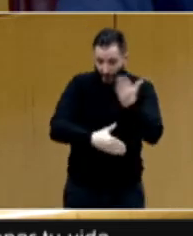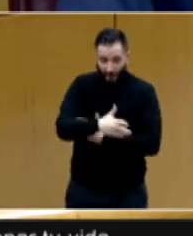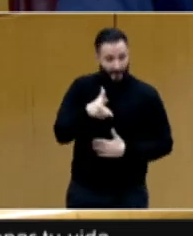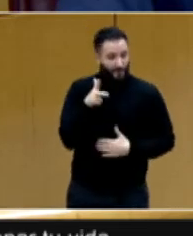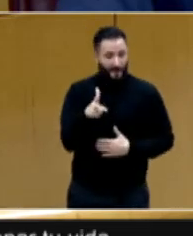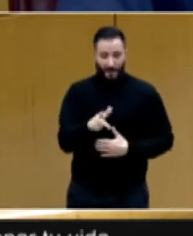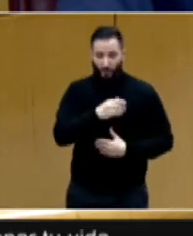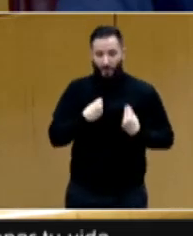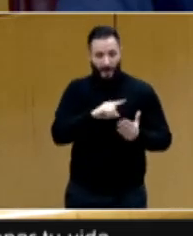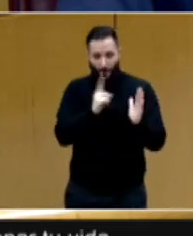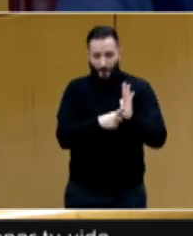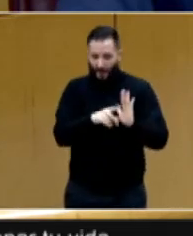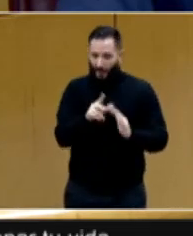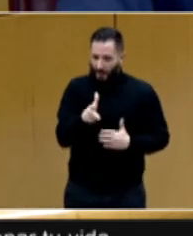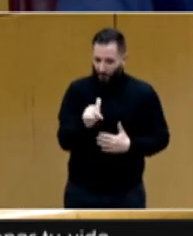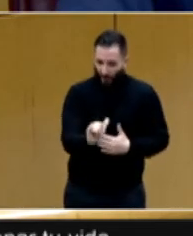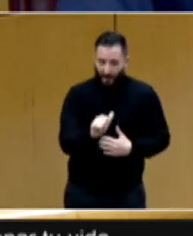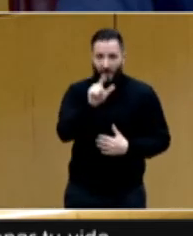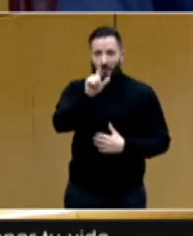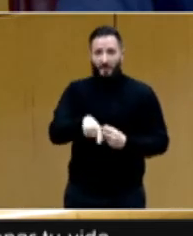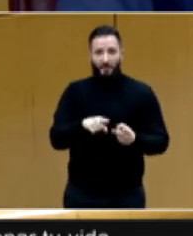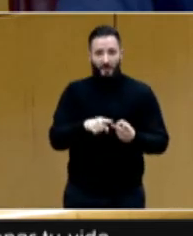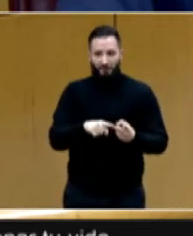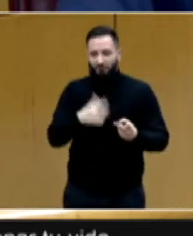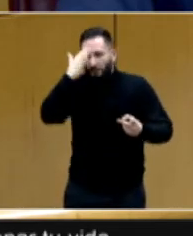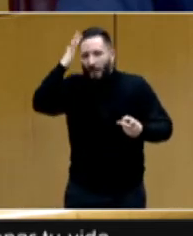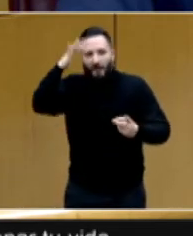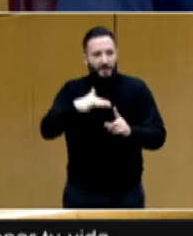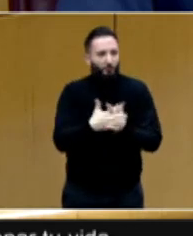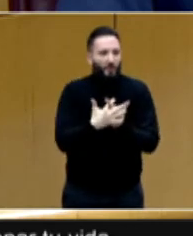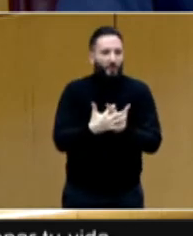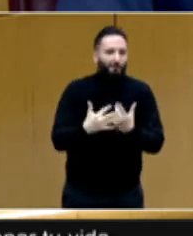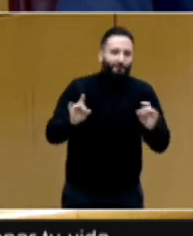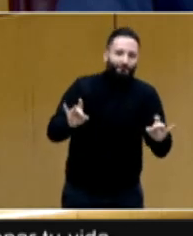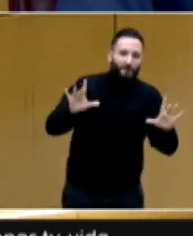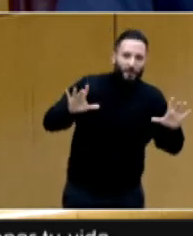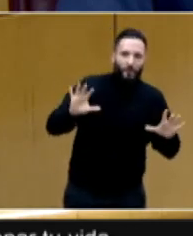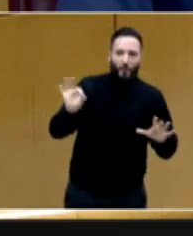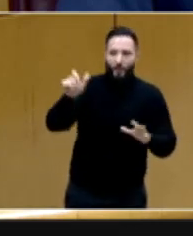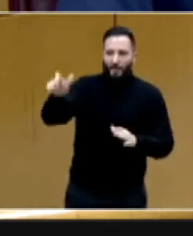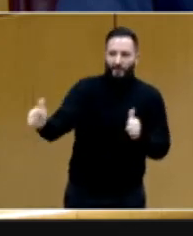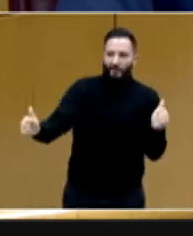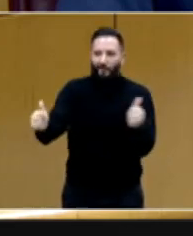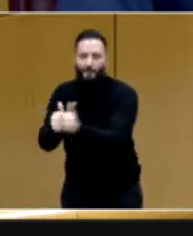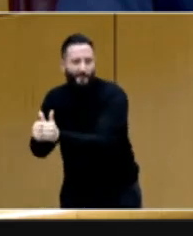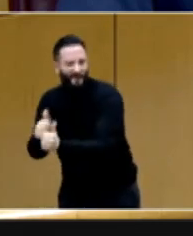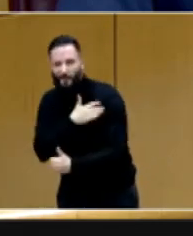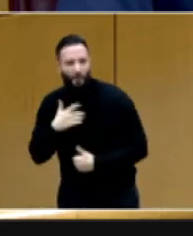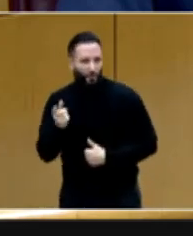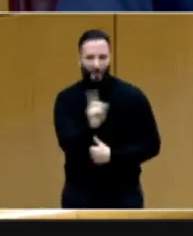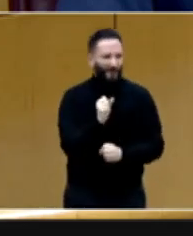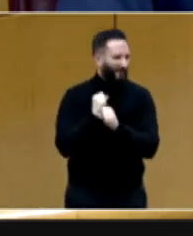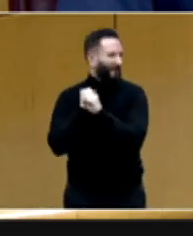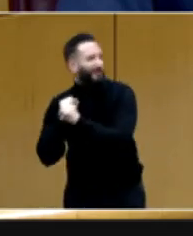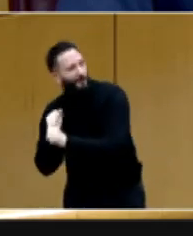vida plena no queremos salvo que haya alguna excepción no queremos siempre depender de alguien lo que queremos es